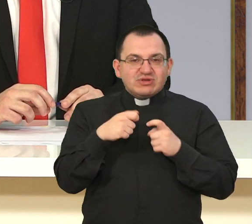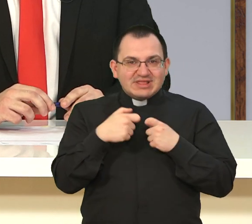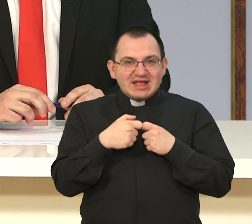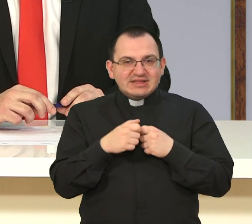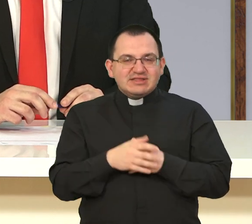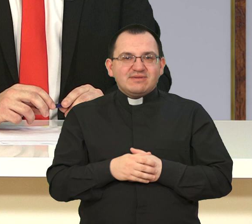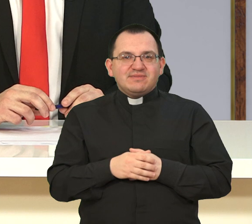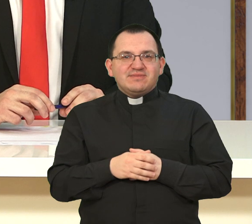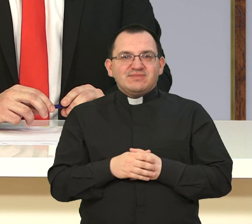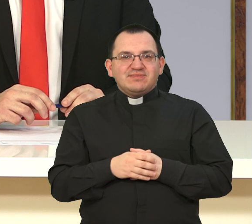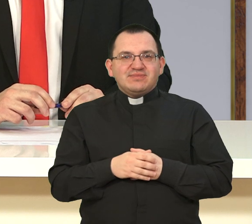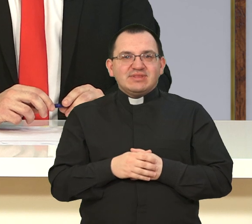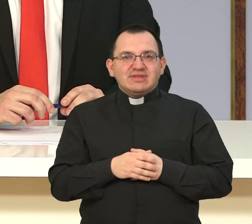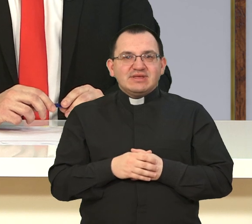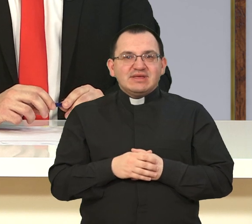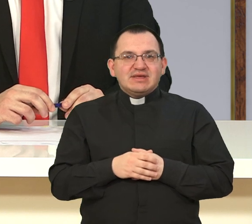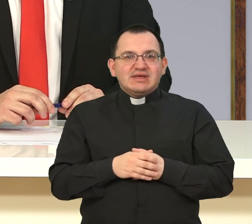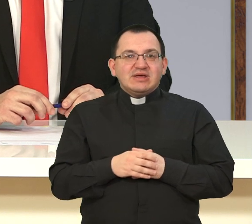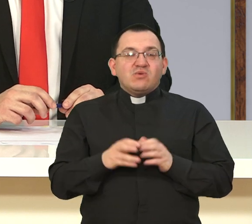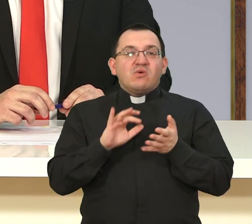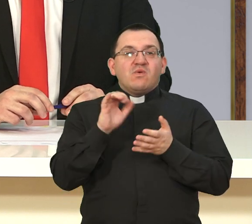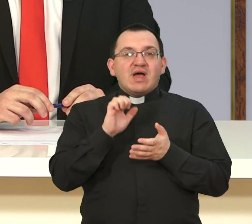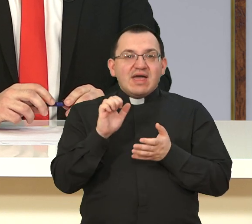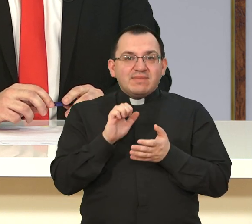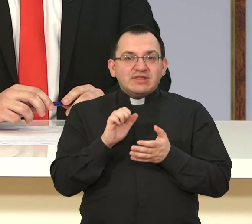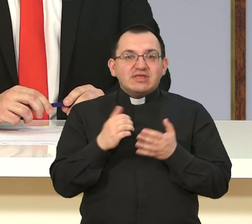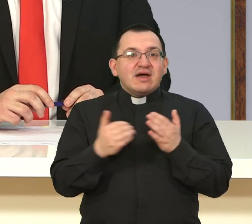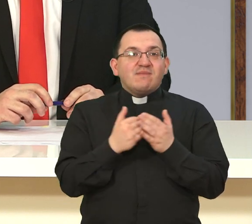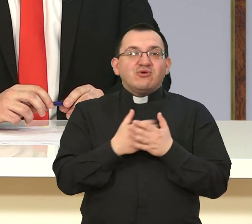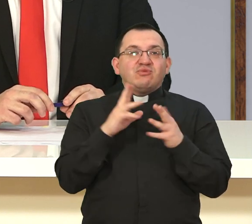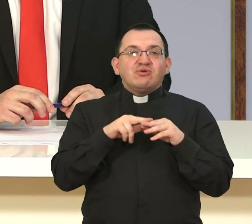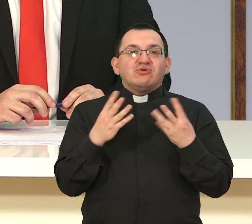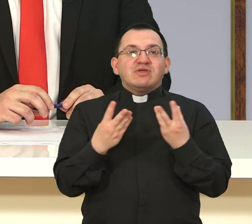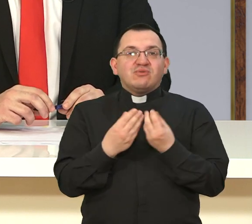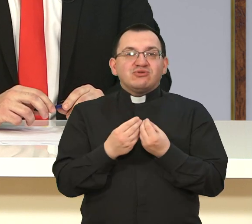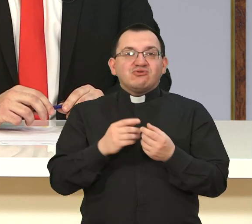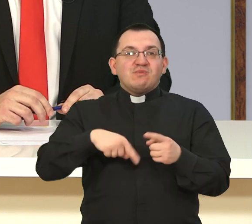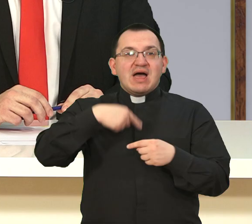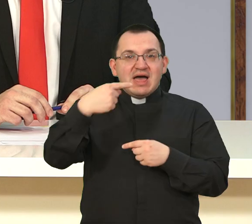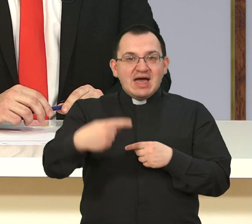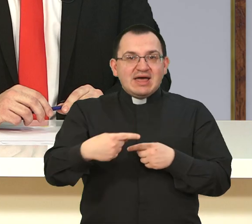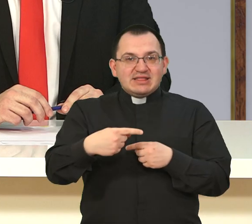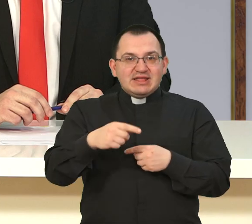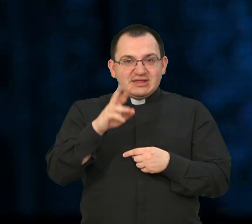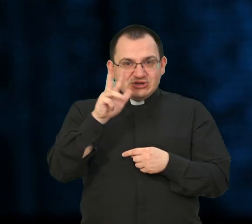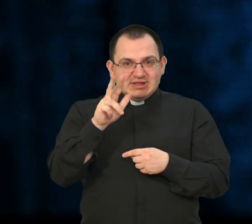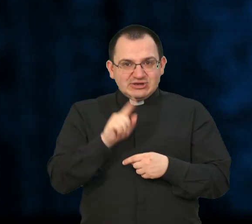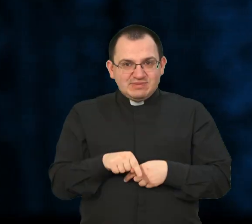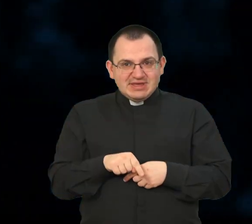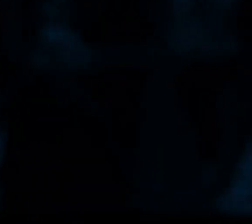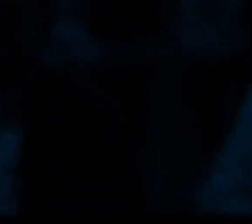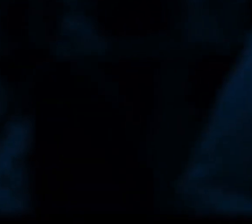ćete mi svjedoci. U emisiji U svjetlu vjere ponovno smo s vama prve subote u ožujku. Doviđenja.